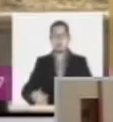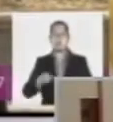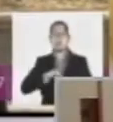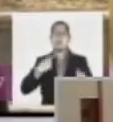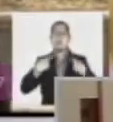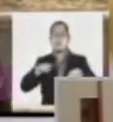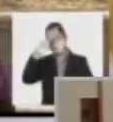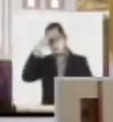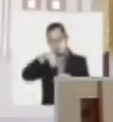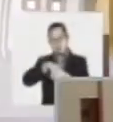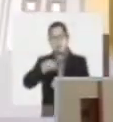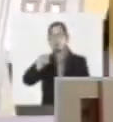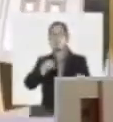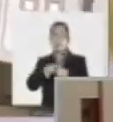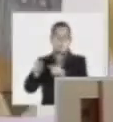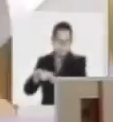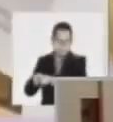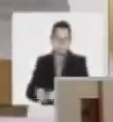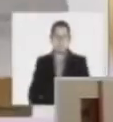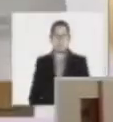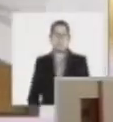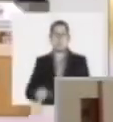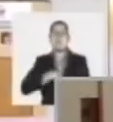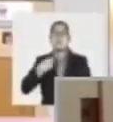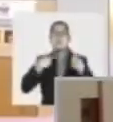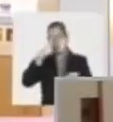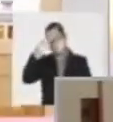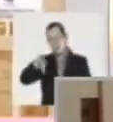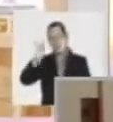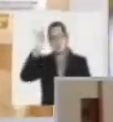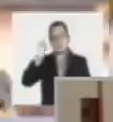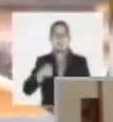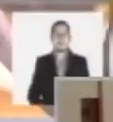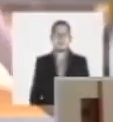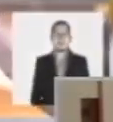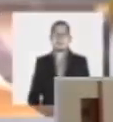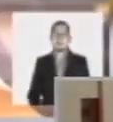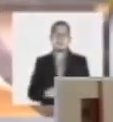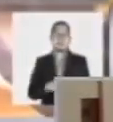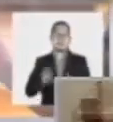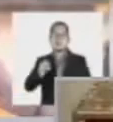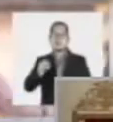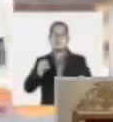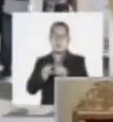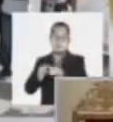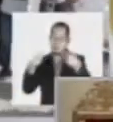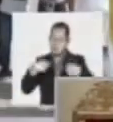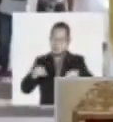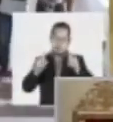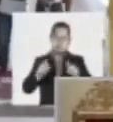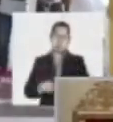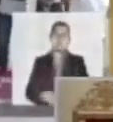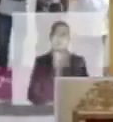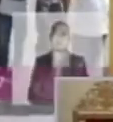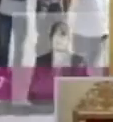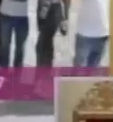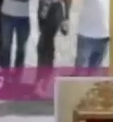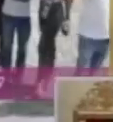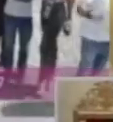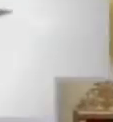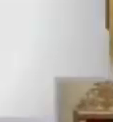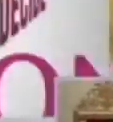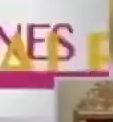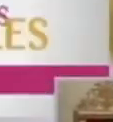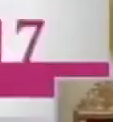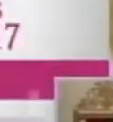Tapia y Evaristo Valle para tratar el tema del feudalismo en 1875. Lucas Mendoza de la Tapia. Y le